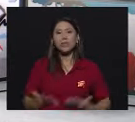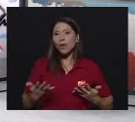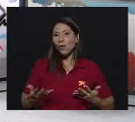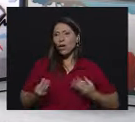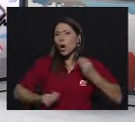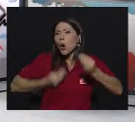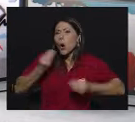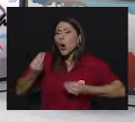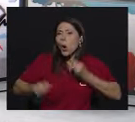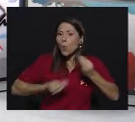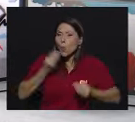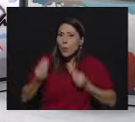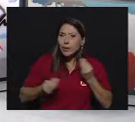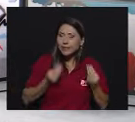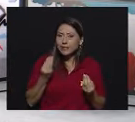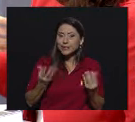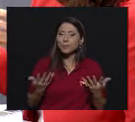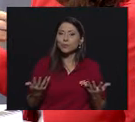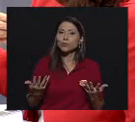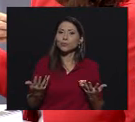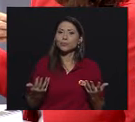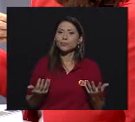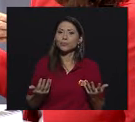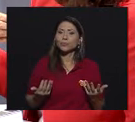El tema es cómo hacemos una